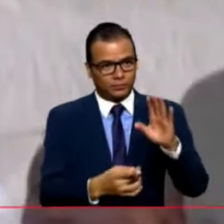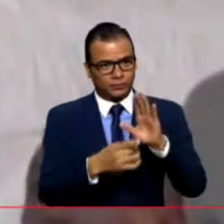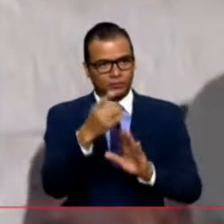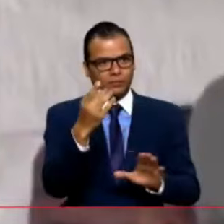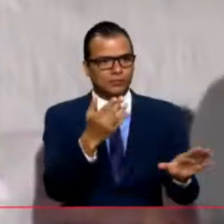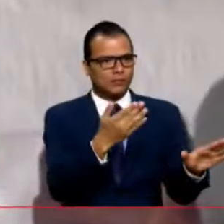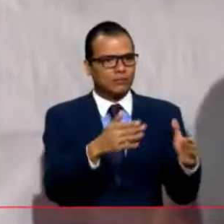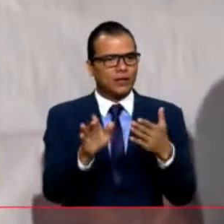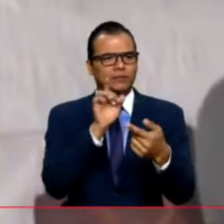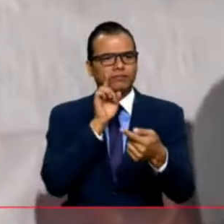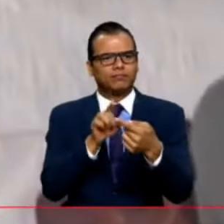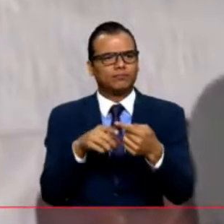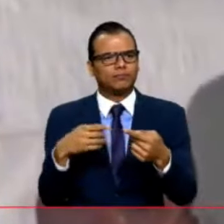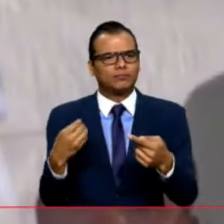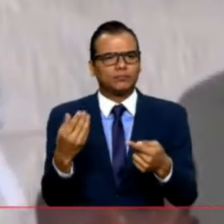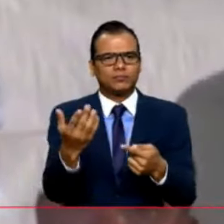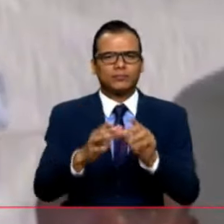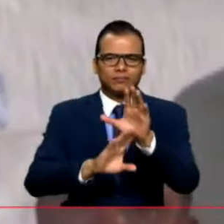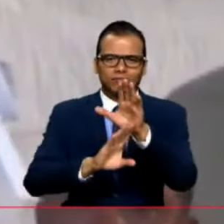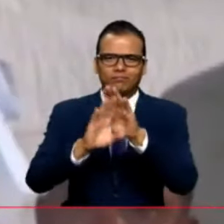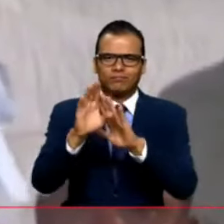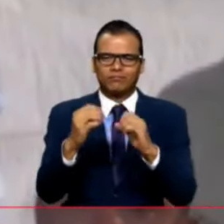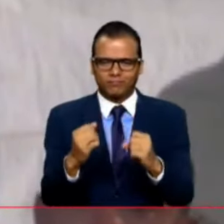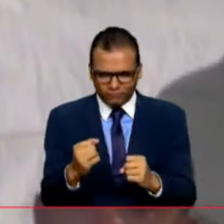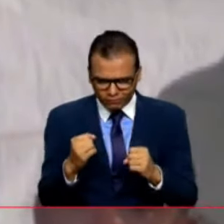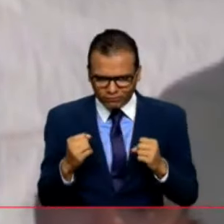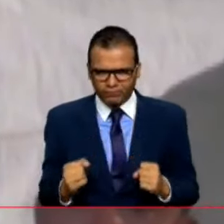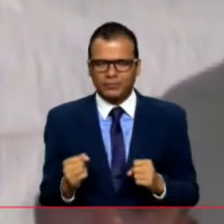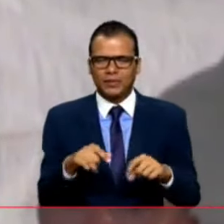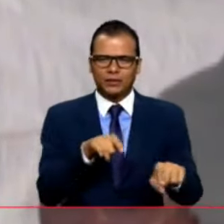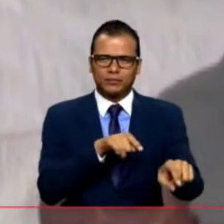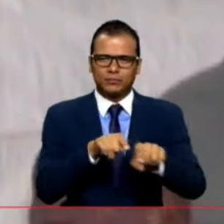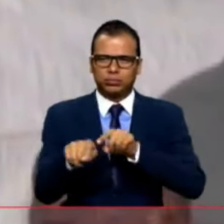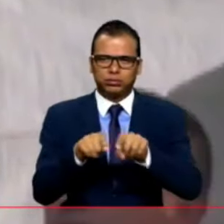que apostarle a la productividad y a la competitividad de nuestro departamento.